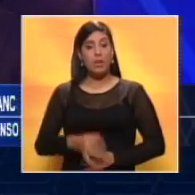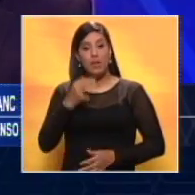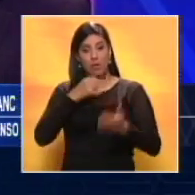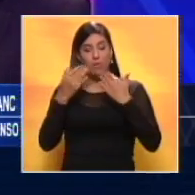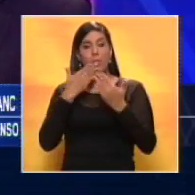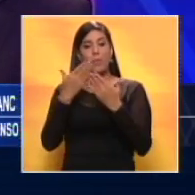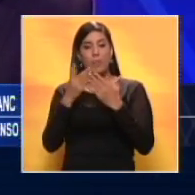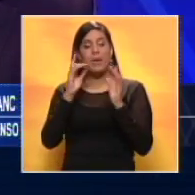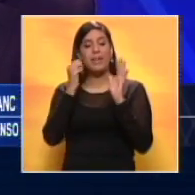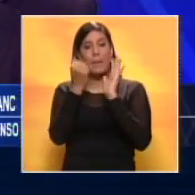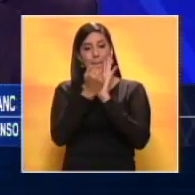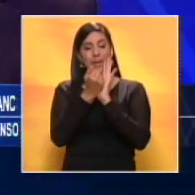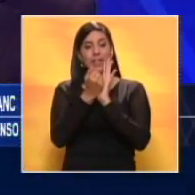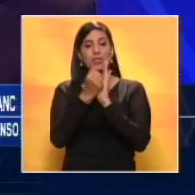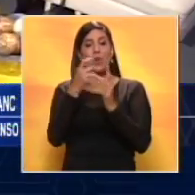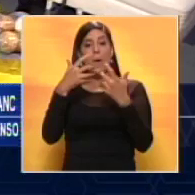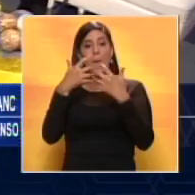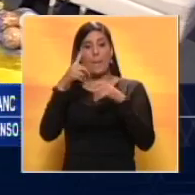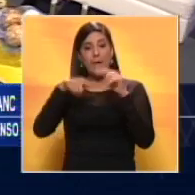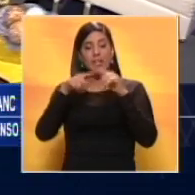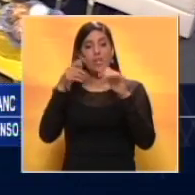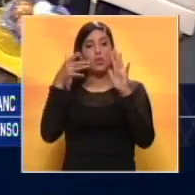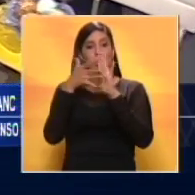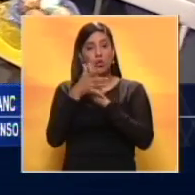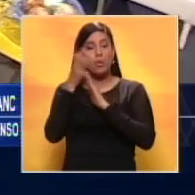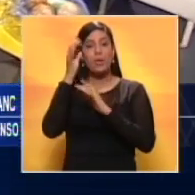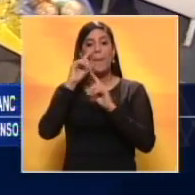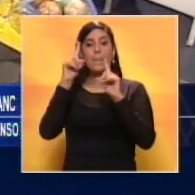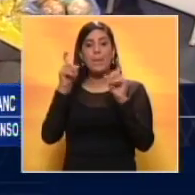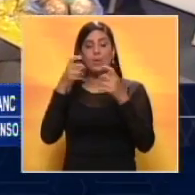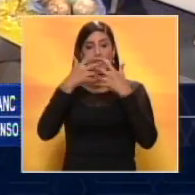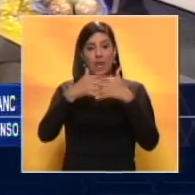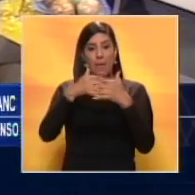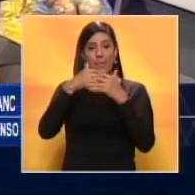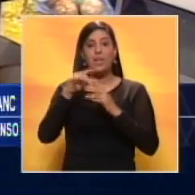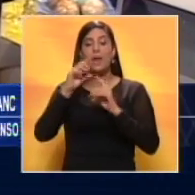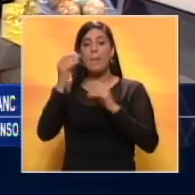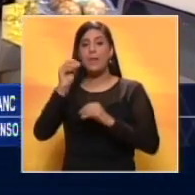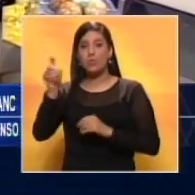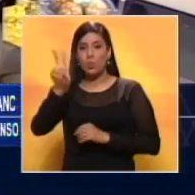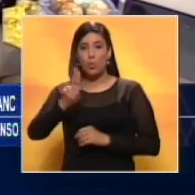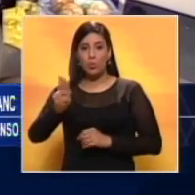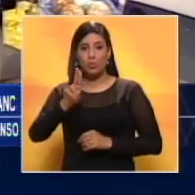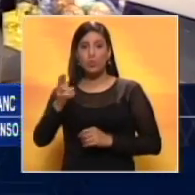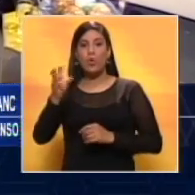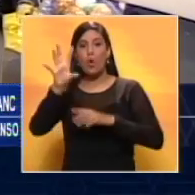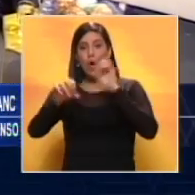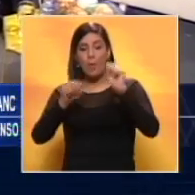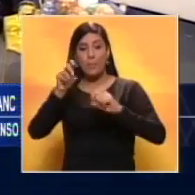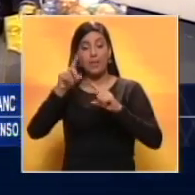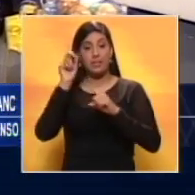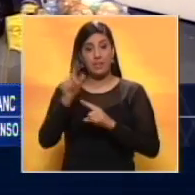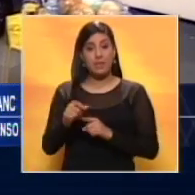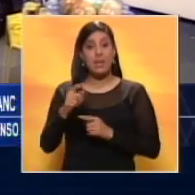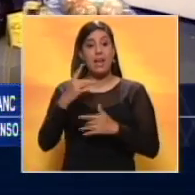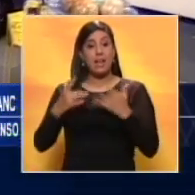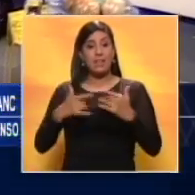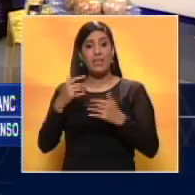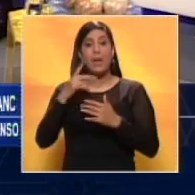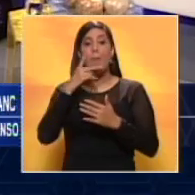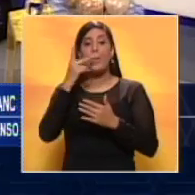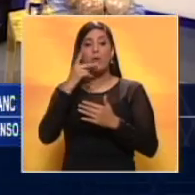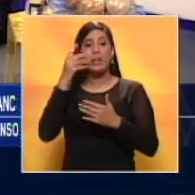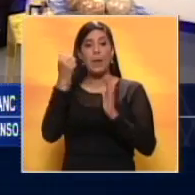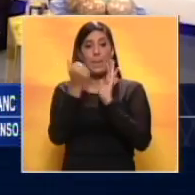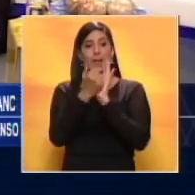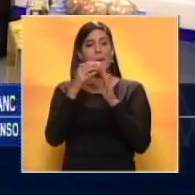Camacho propone fijar los precios de los productos a través de un consenso entre empresarios y consumidores. Señaló que es pertinente una política de precios para que